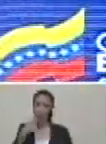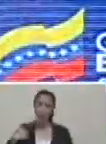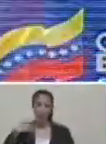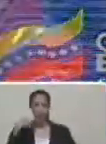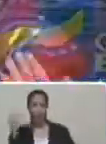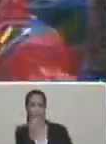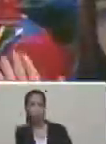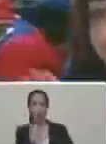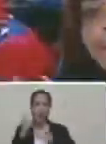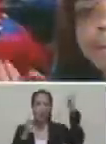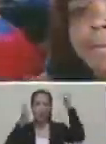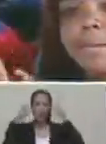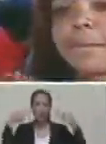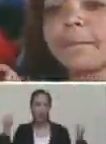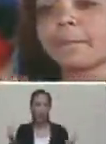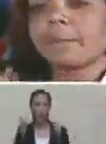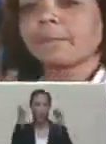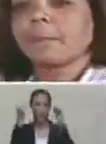nuestro comandante Chávez.